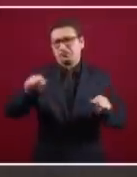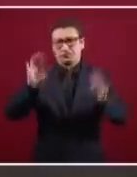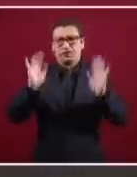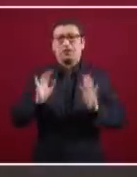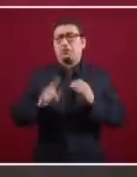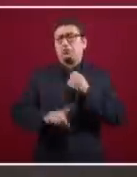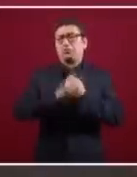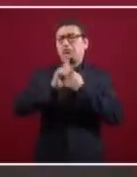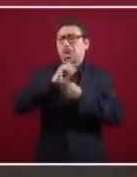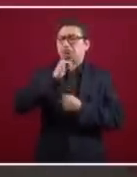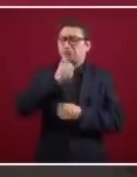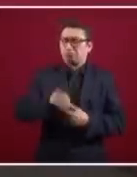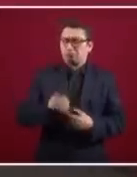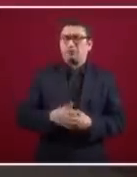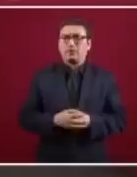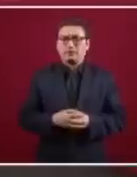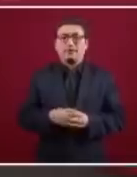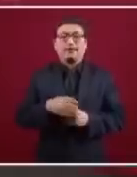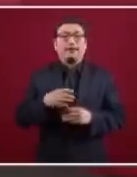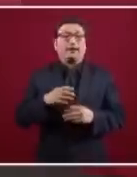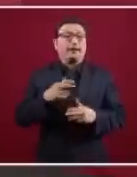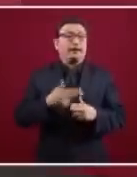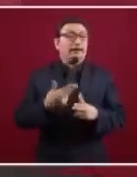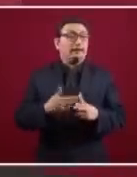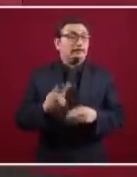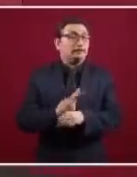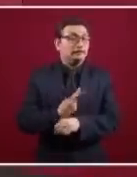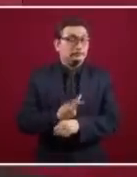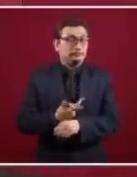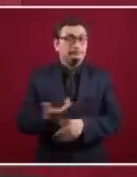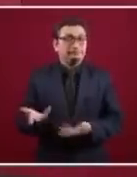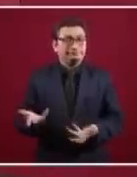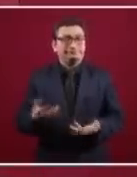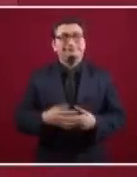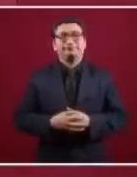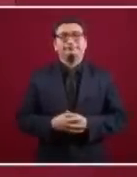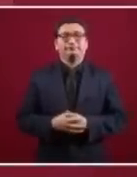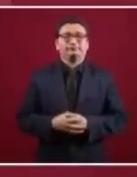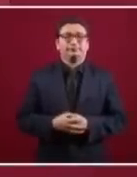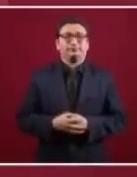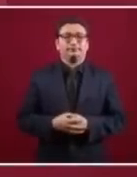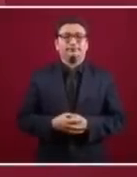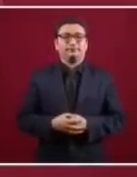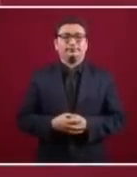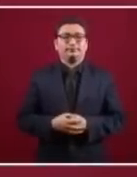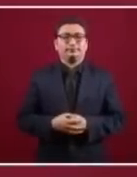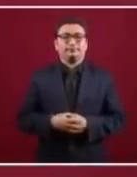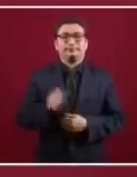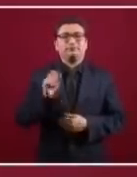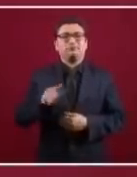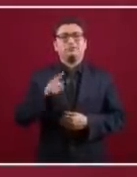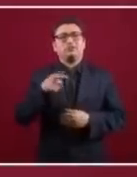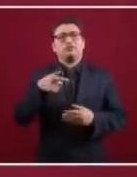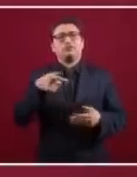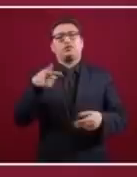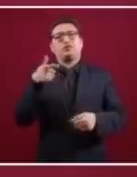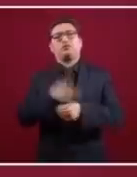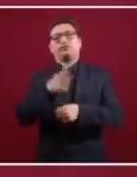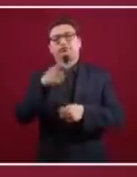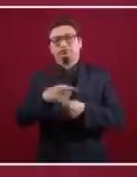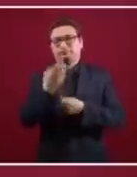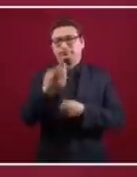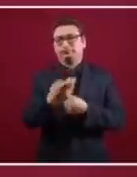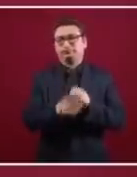problema hasta que se toparon con el